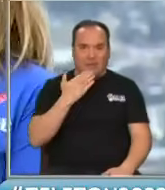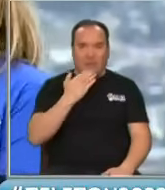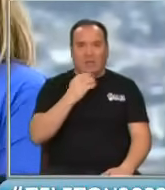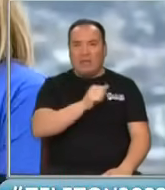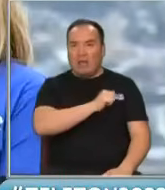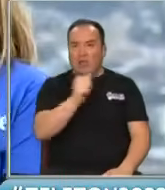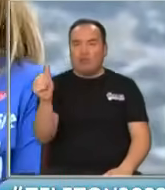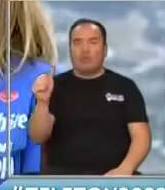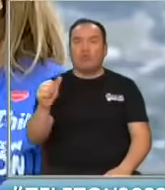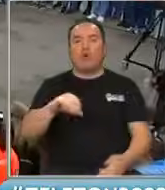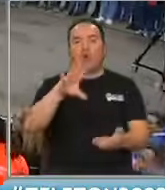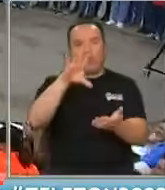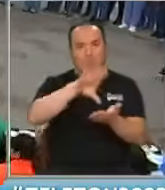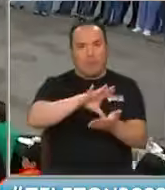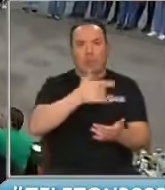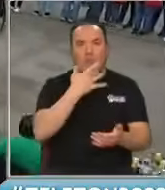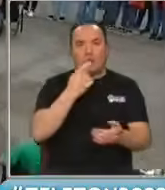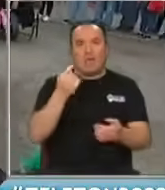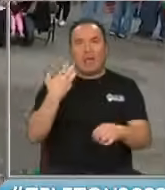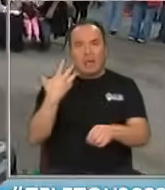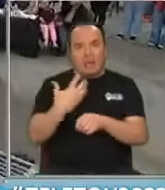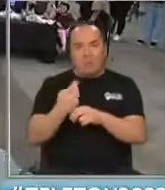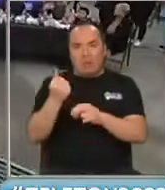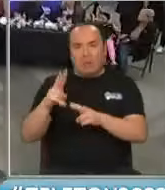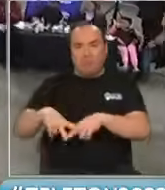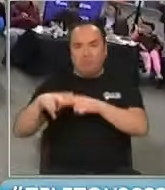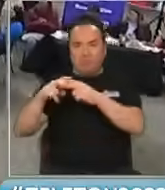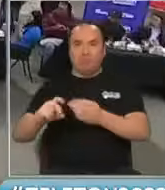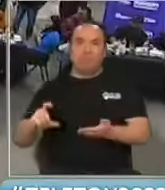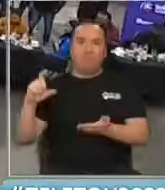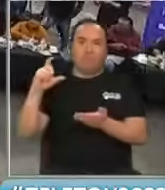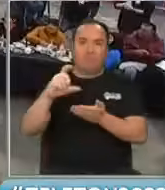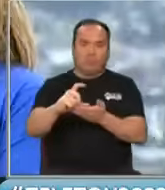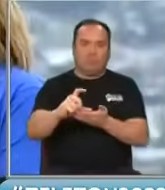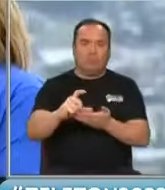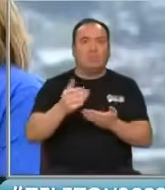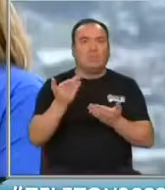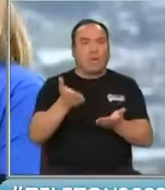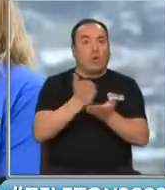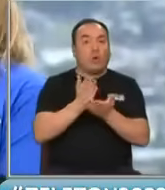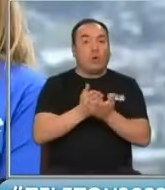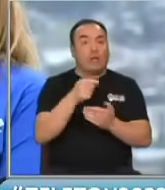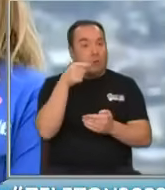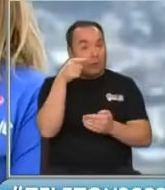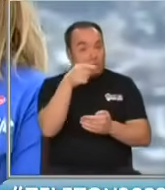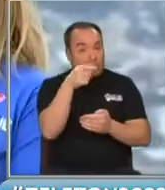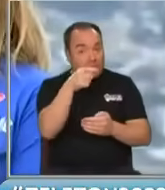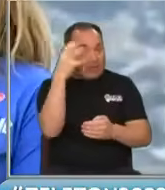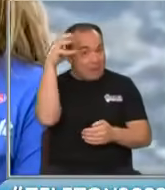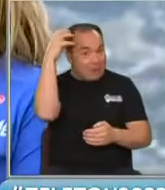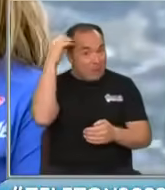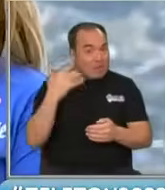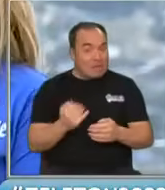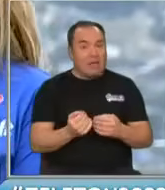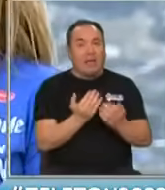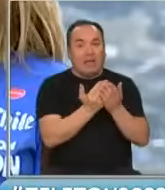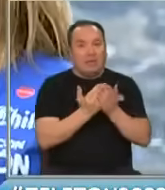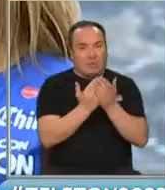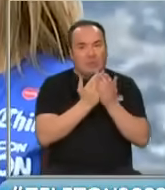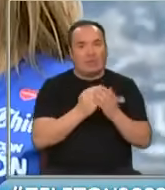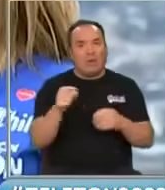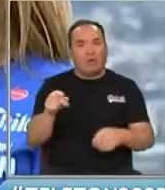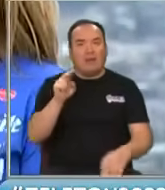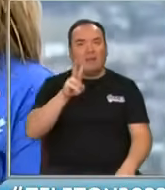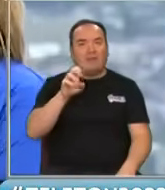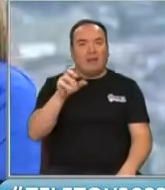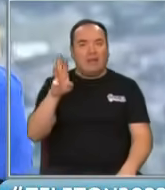la Teletón, porque hay donación del colegio donde estudia Amanda. Por eso recibimos a Valeria Almonacid, profesora